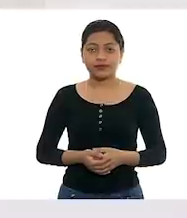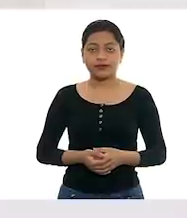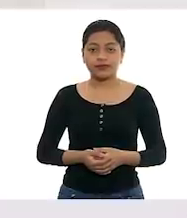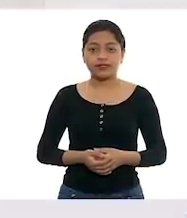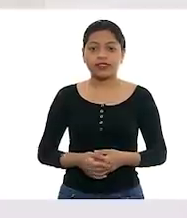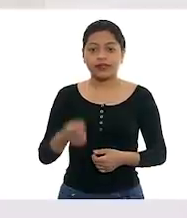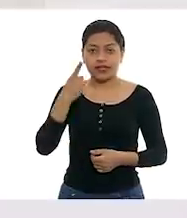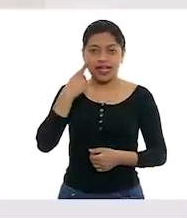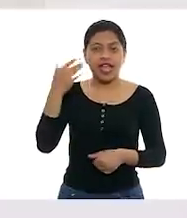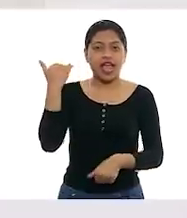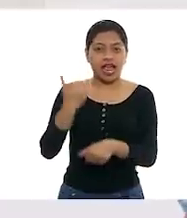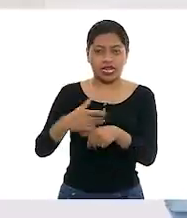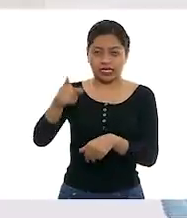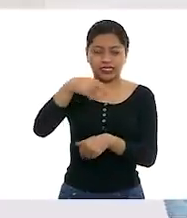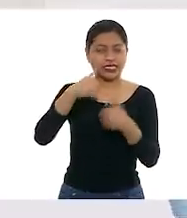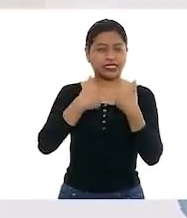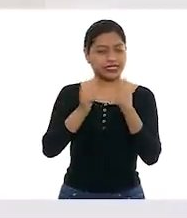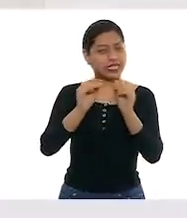entender un poquito mejor.